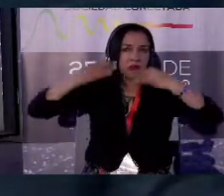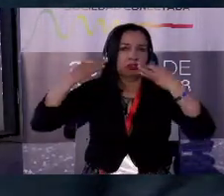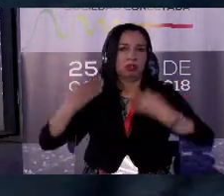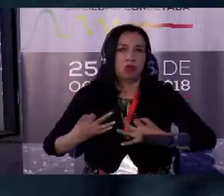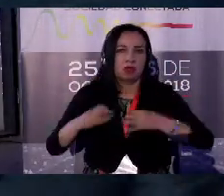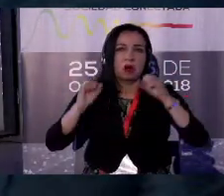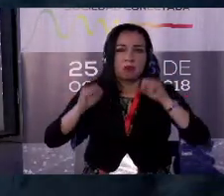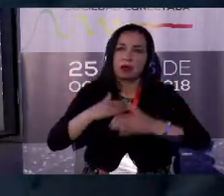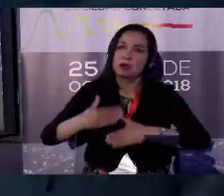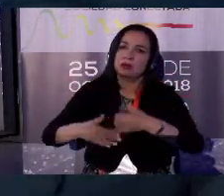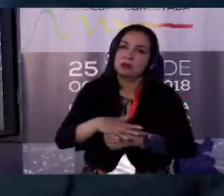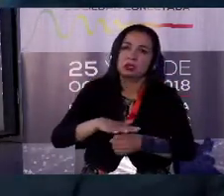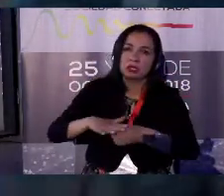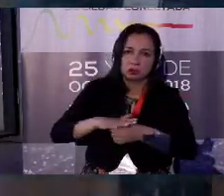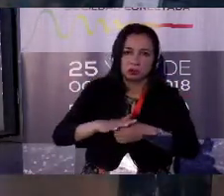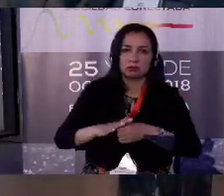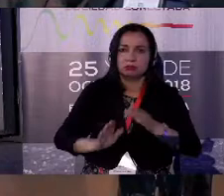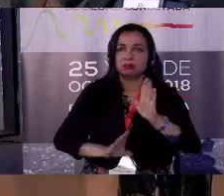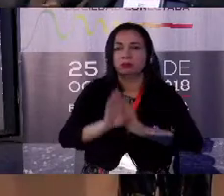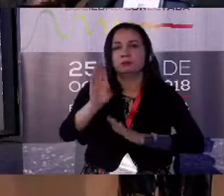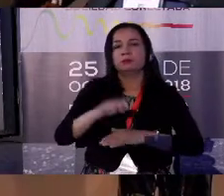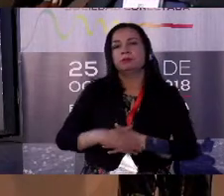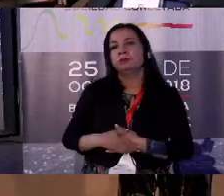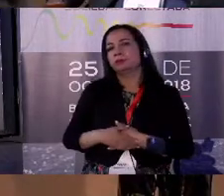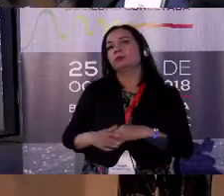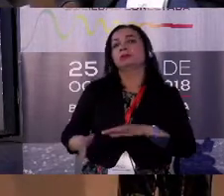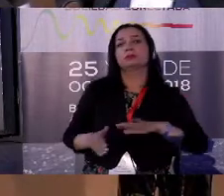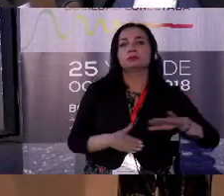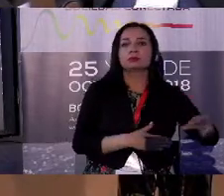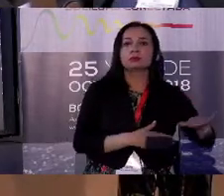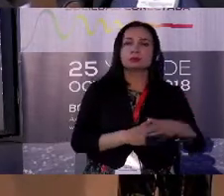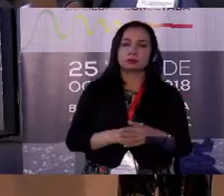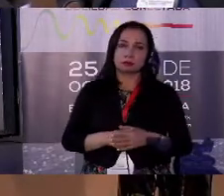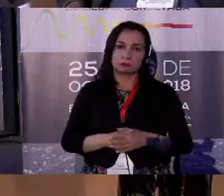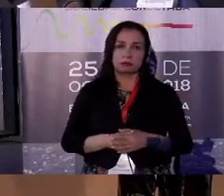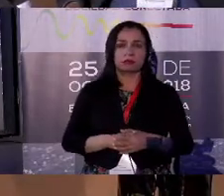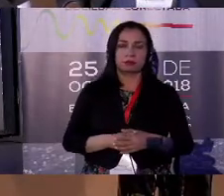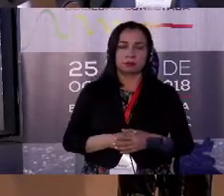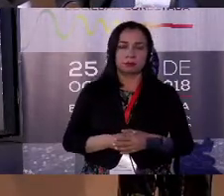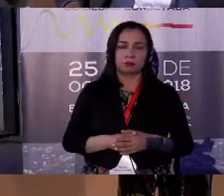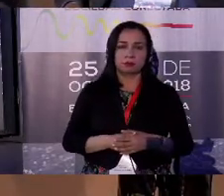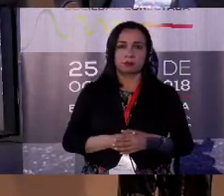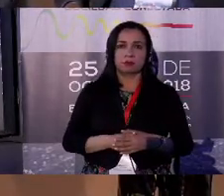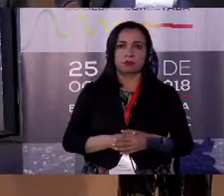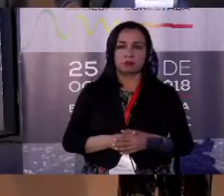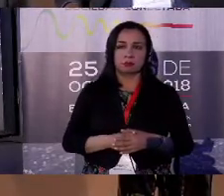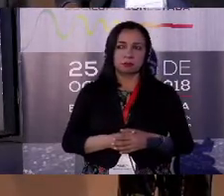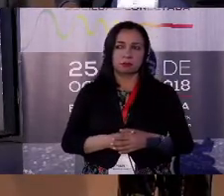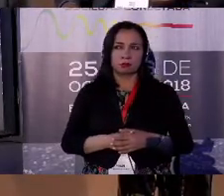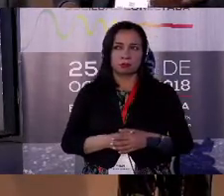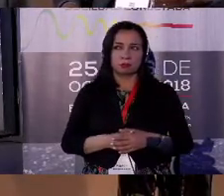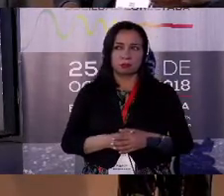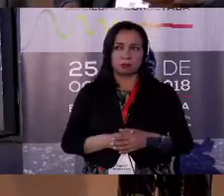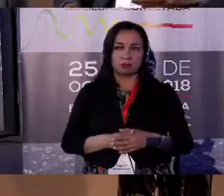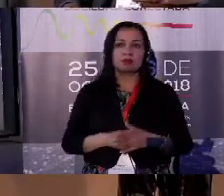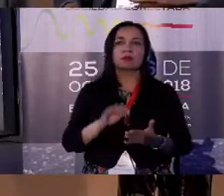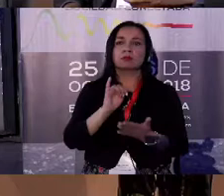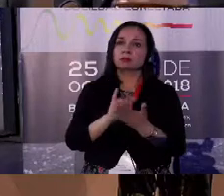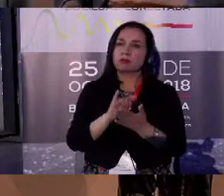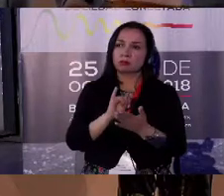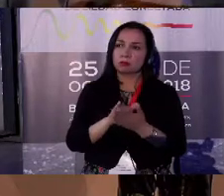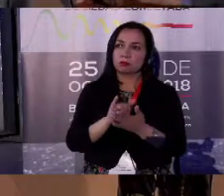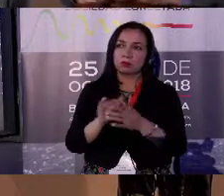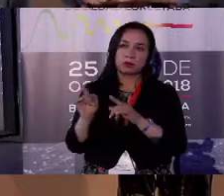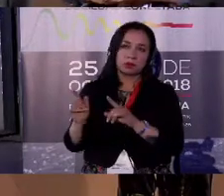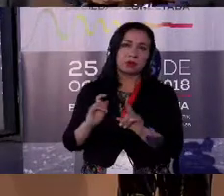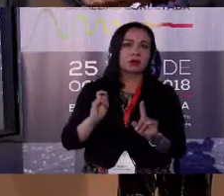materializar. Perfecto. Bueno, imagino que en general, Sebastián, vos coincidís un poco con este rol y